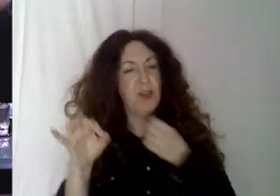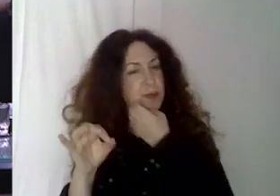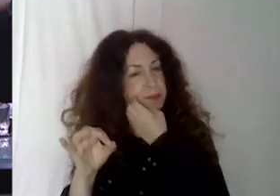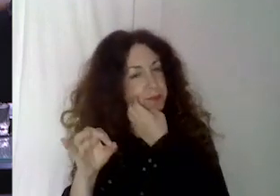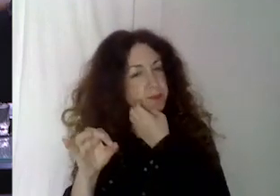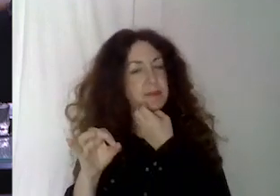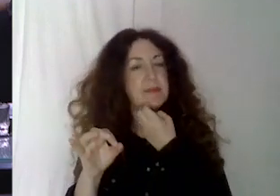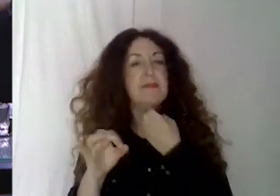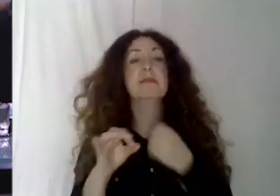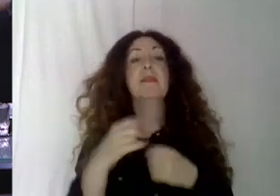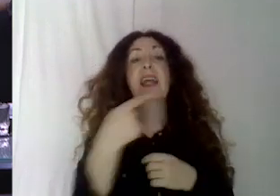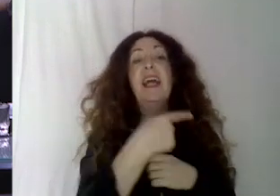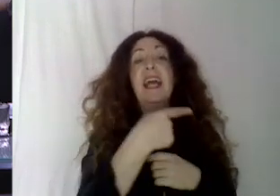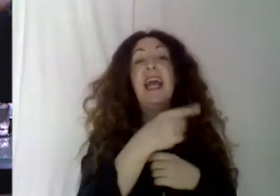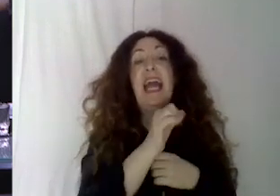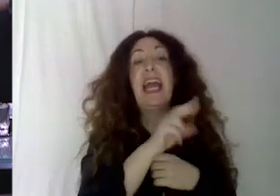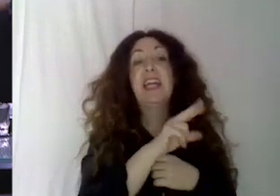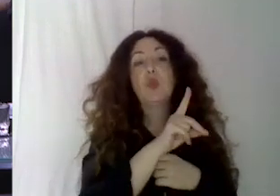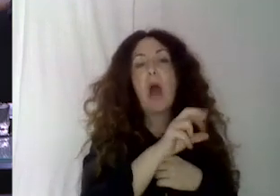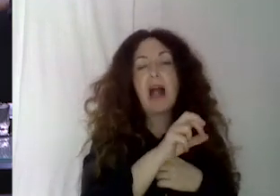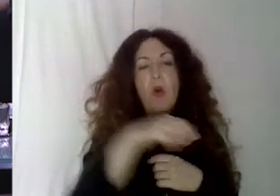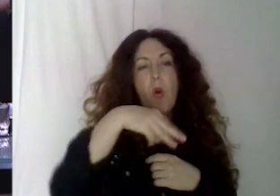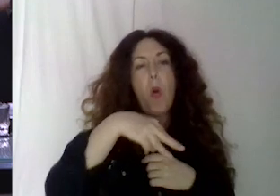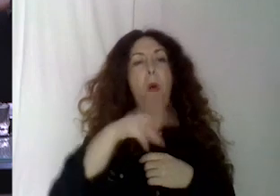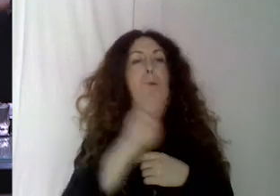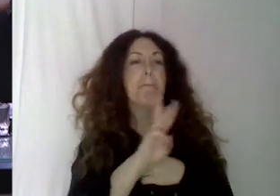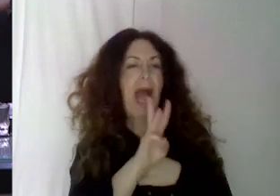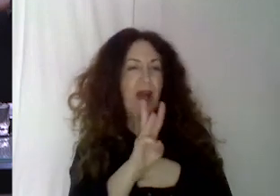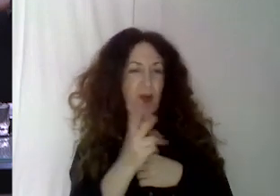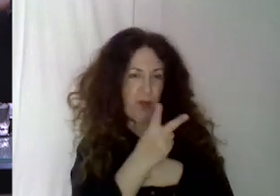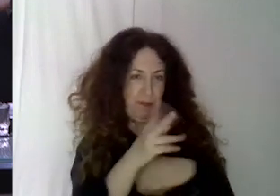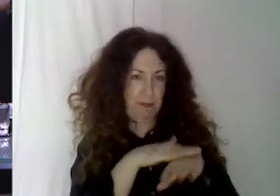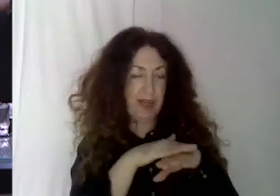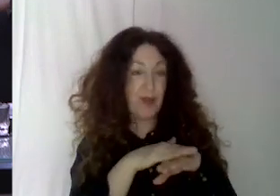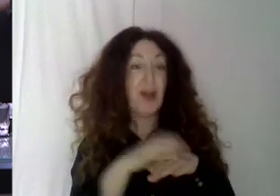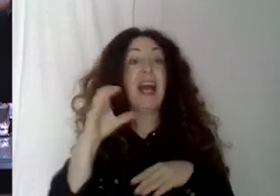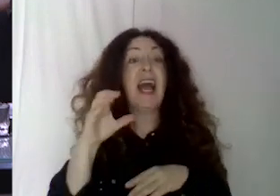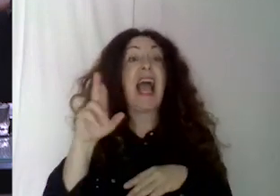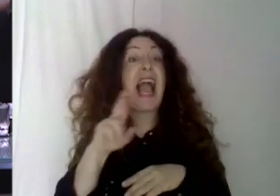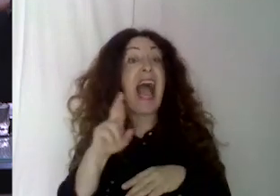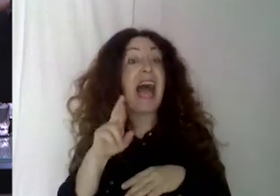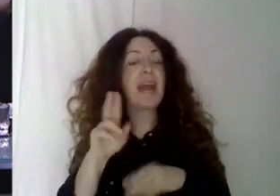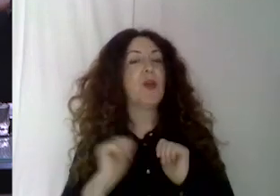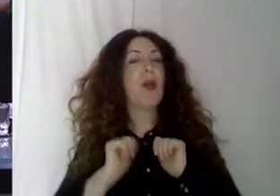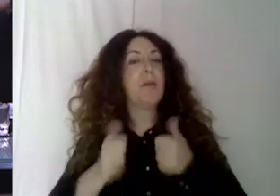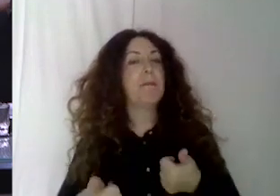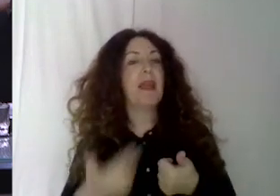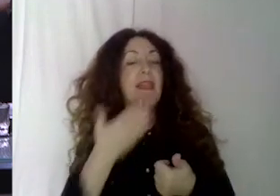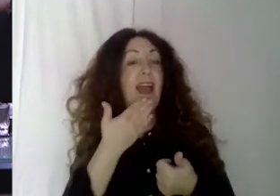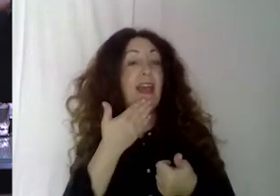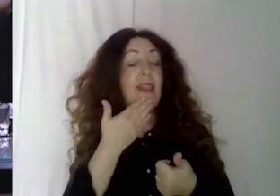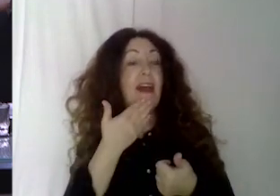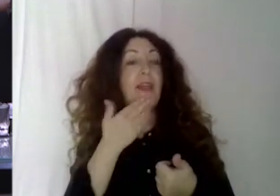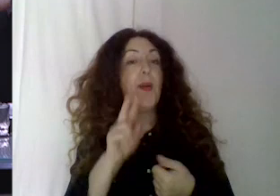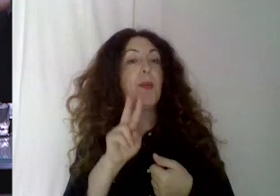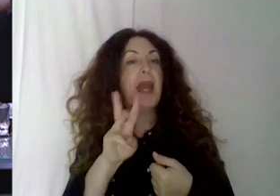pelea, y ha matado a uno en una pelea de cartas, de juego, y ahí, al igual que decís